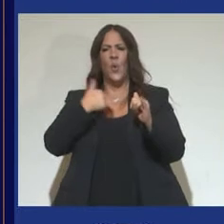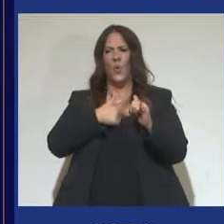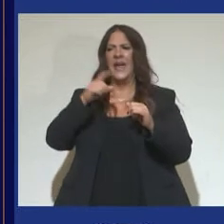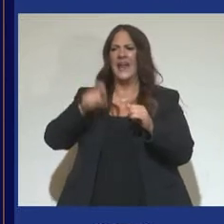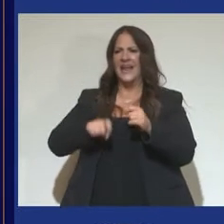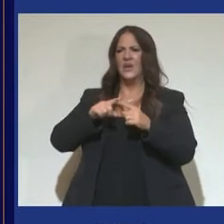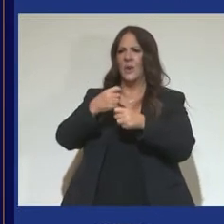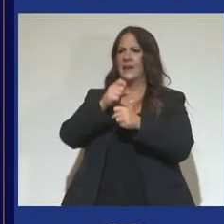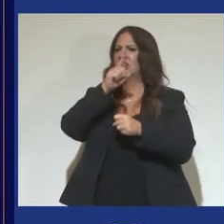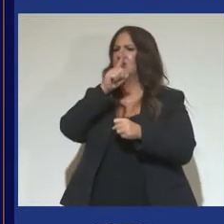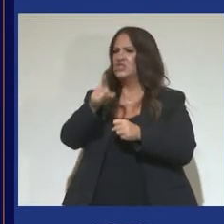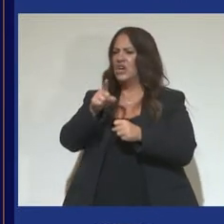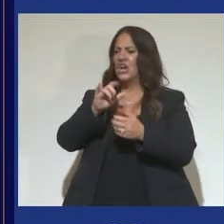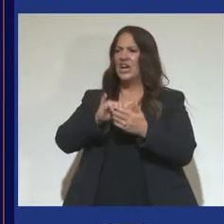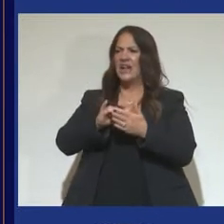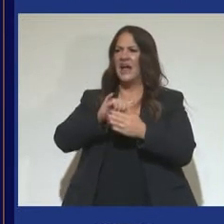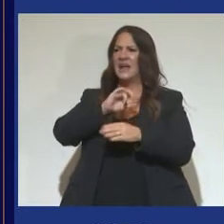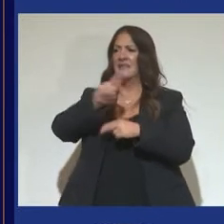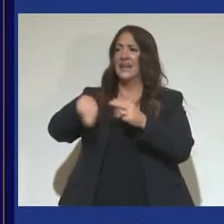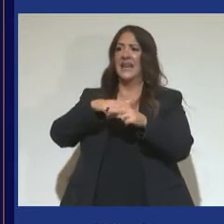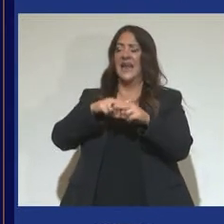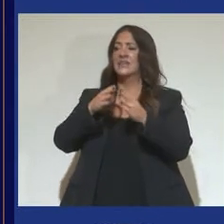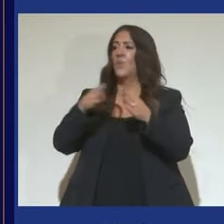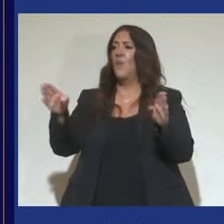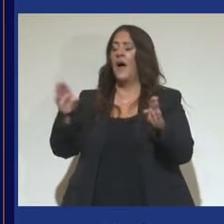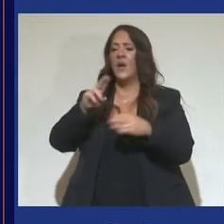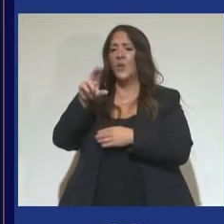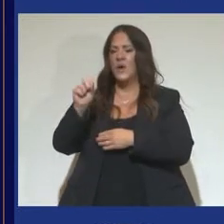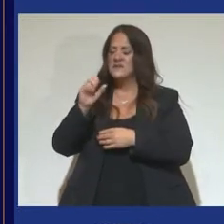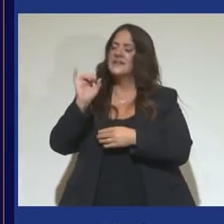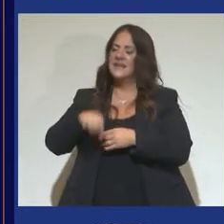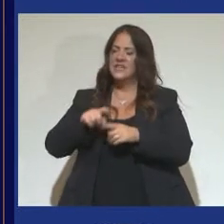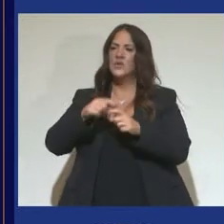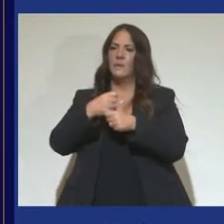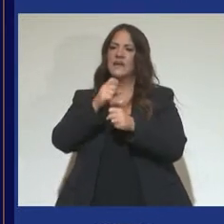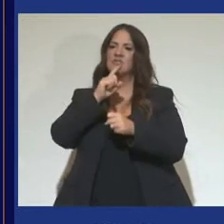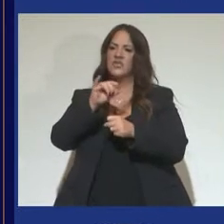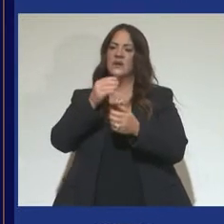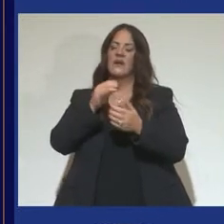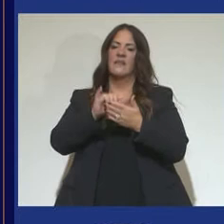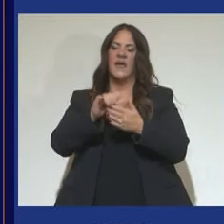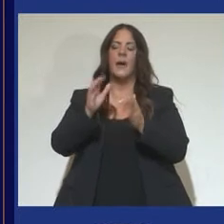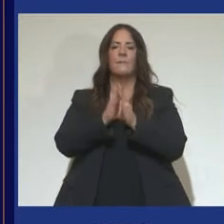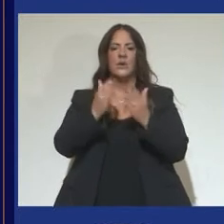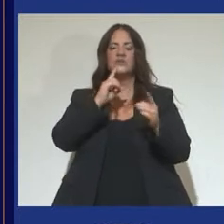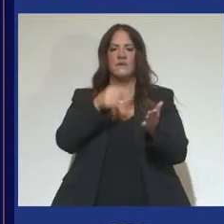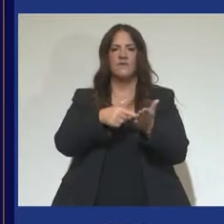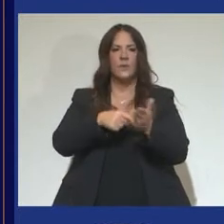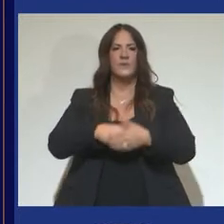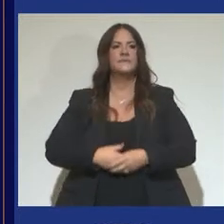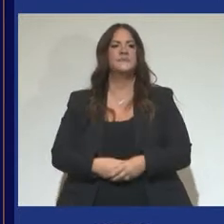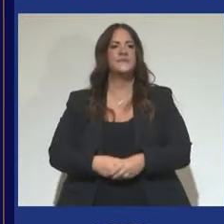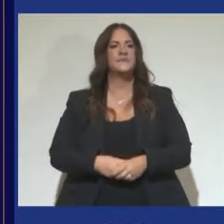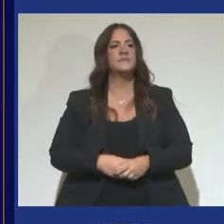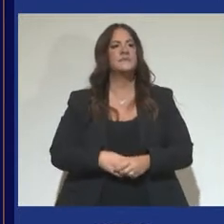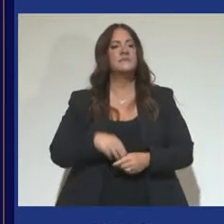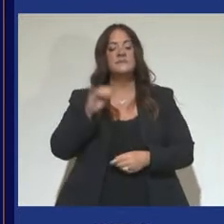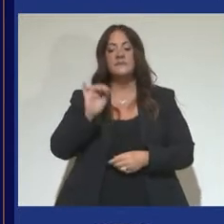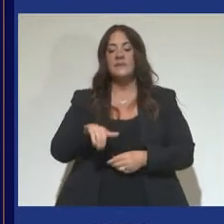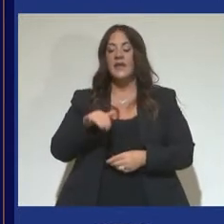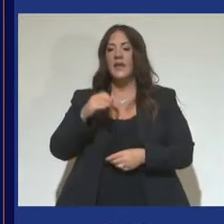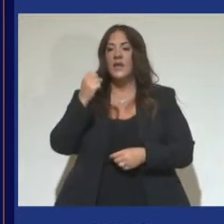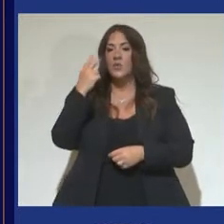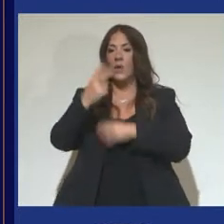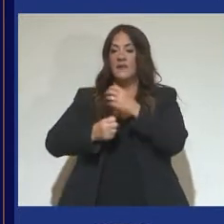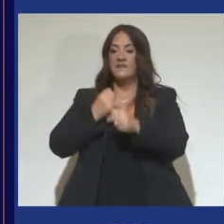más para destruir un poco ese sistema a nivel nacional en cuanto a los pagos diferidos hablé de 1.13 millones